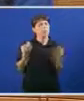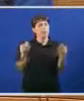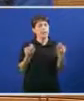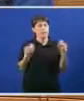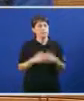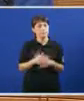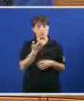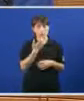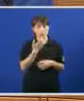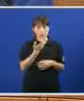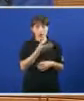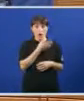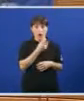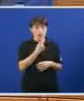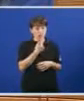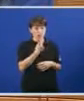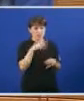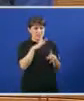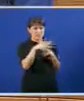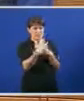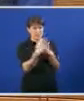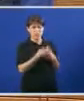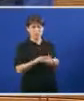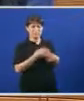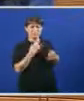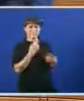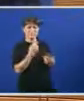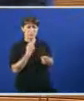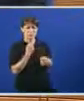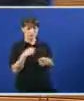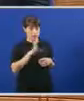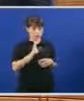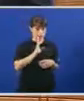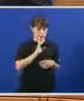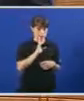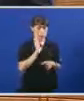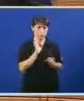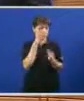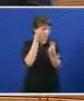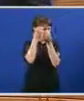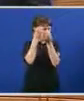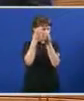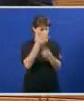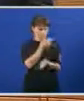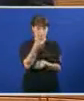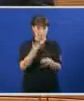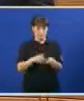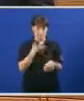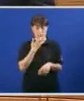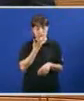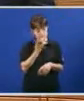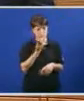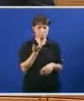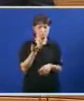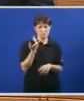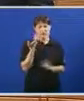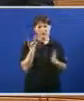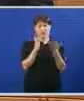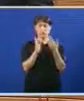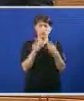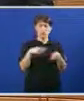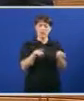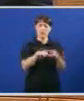ante las dificultades que usted sinala y que, por supuesto, está hecha de matices, a topar oposiciones dialogantes con quien falar y a